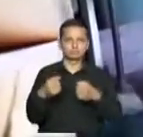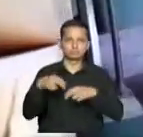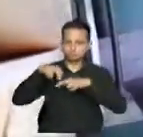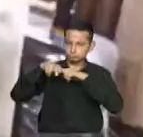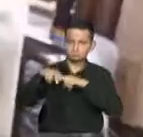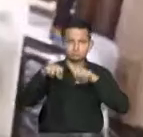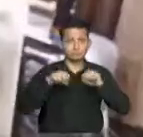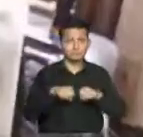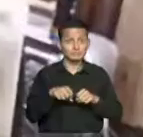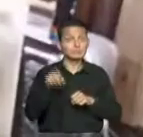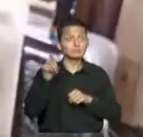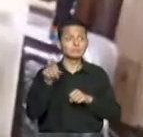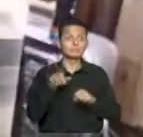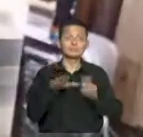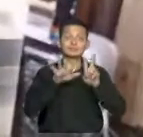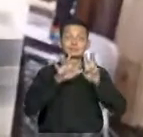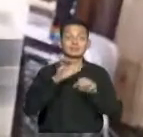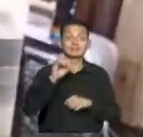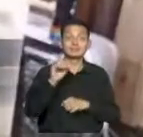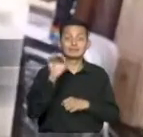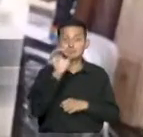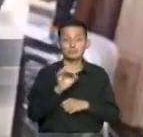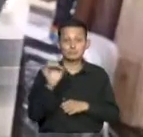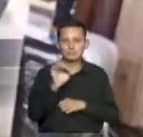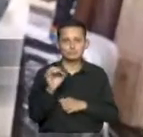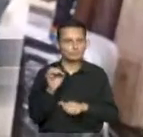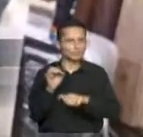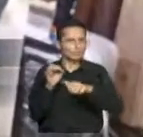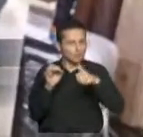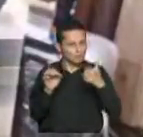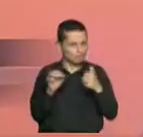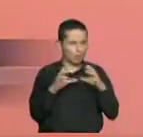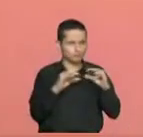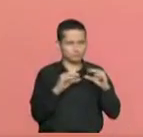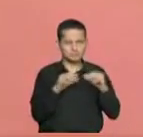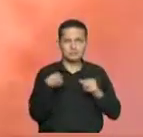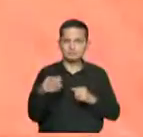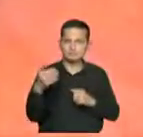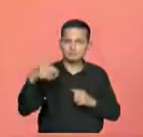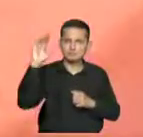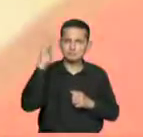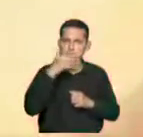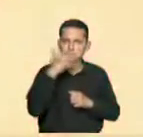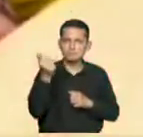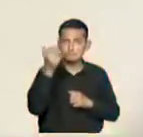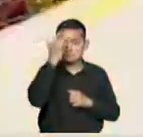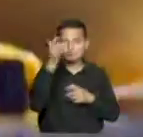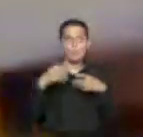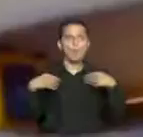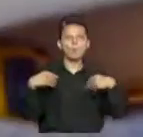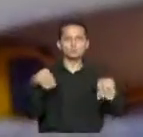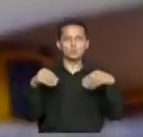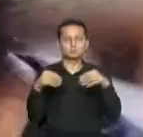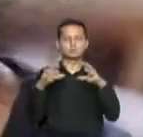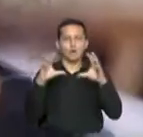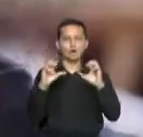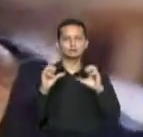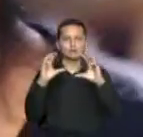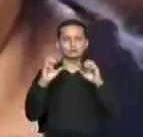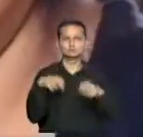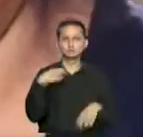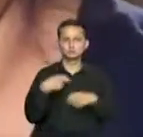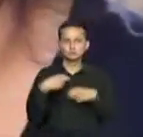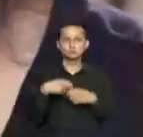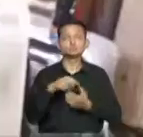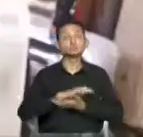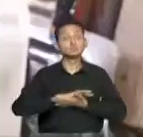esponja, 60-70% mejor a nivel de las otras esponjas. Por la elasticidad, la cauchosidad que tiene,